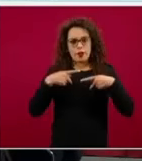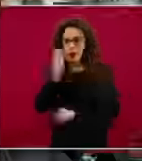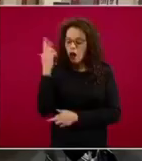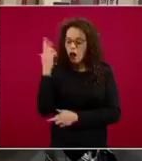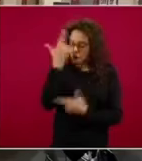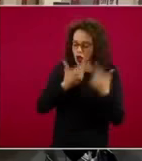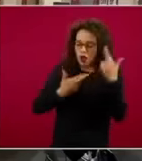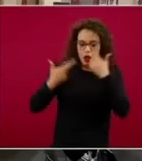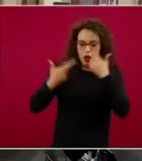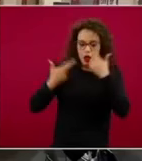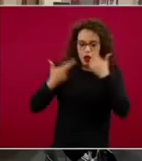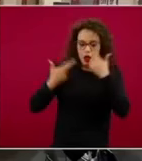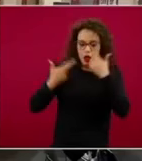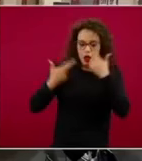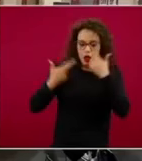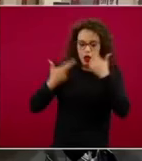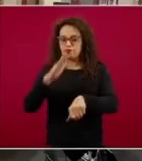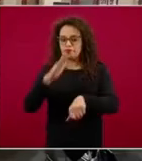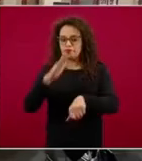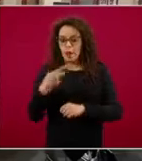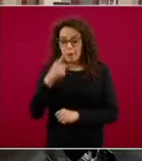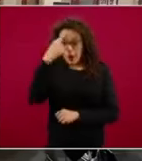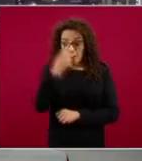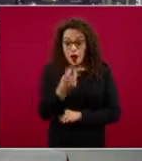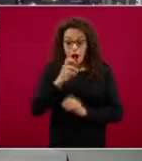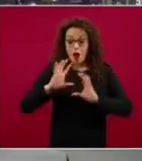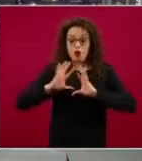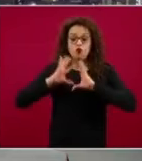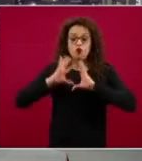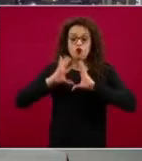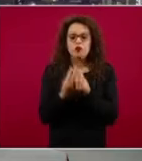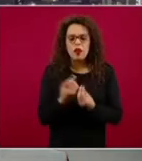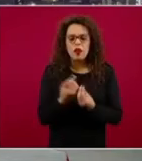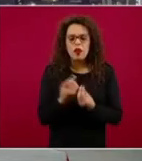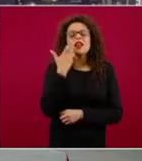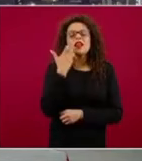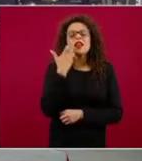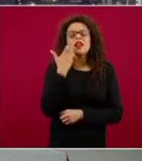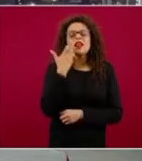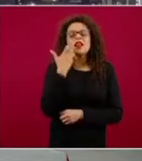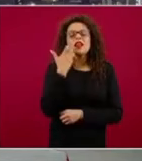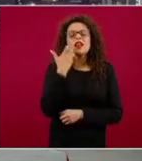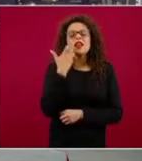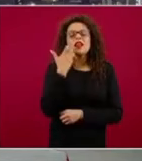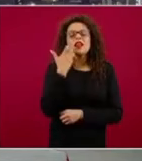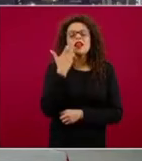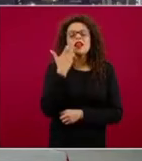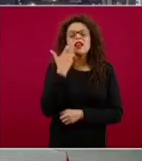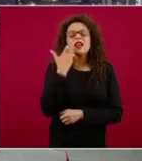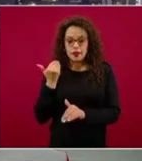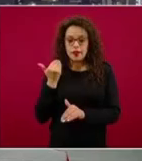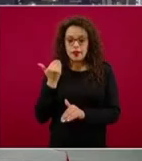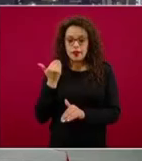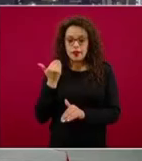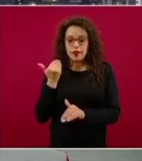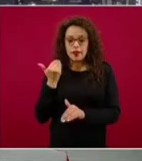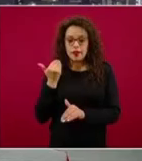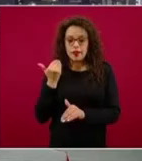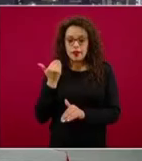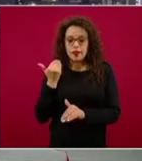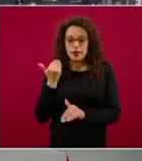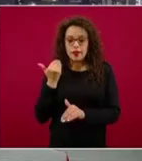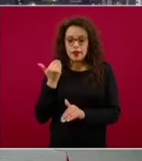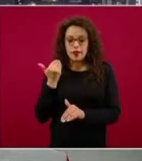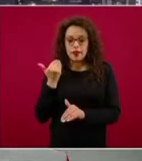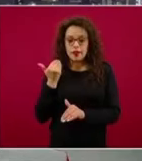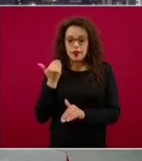estos casos, lo que se está buscando es que lleguen de manera más temprana a buscar atención, a una evaluación clínica, para